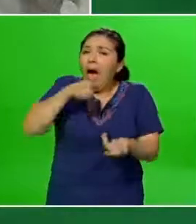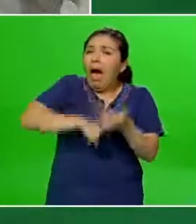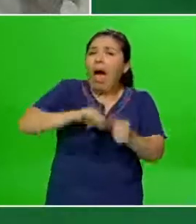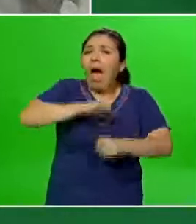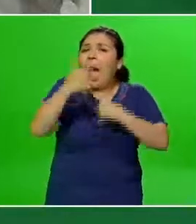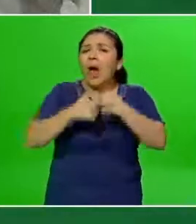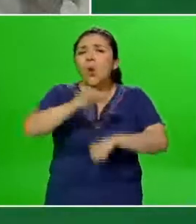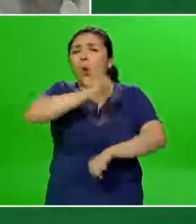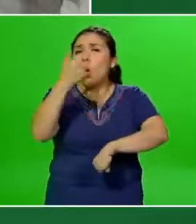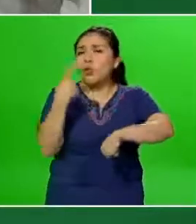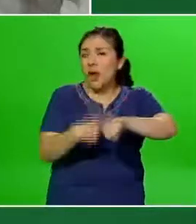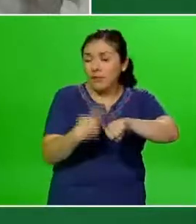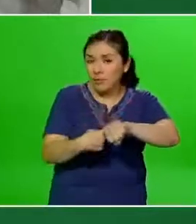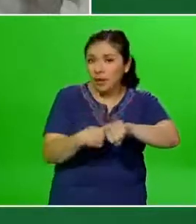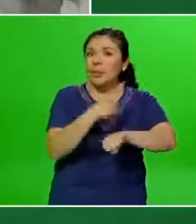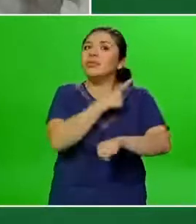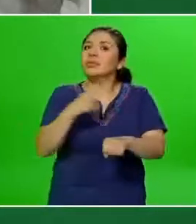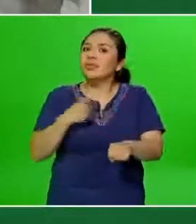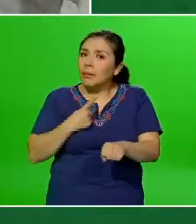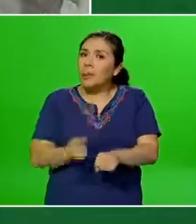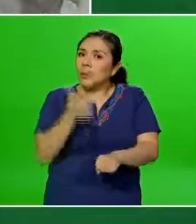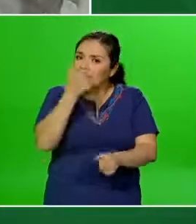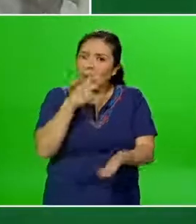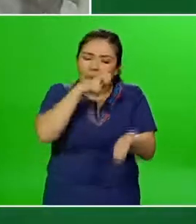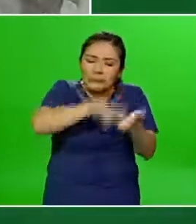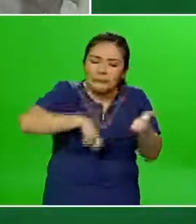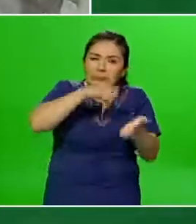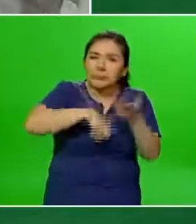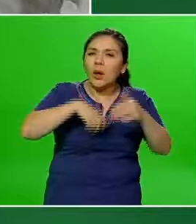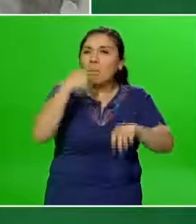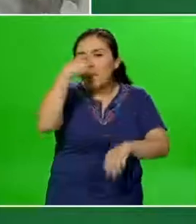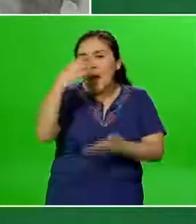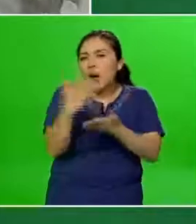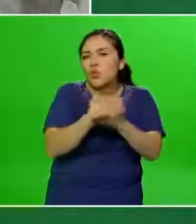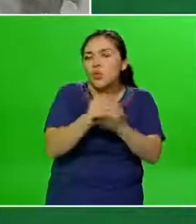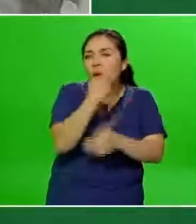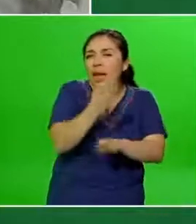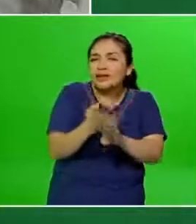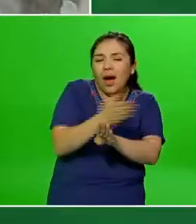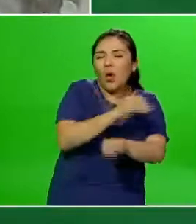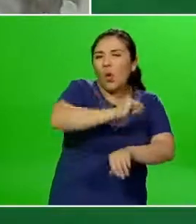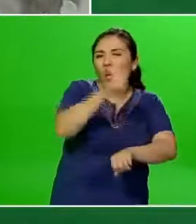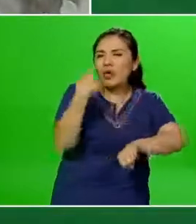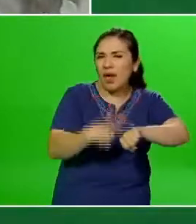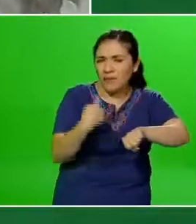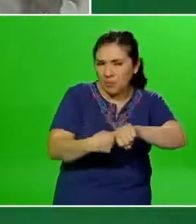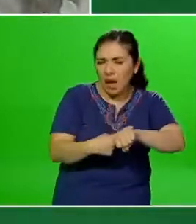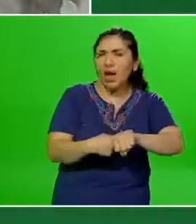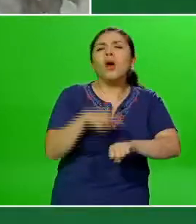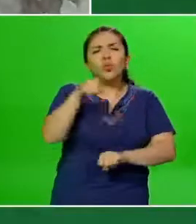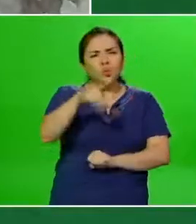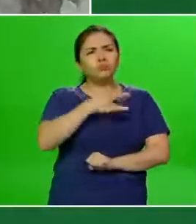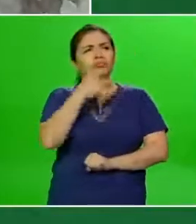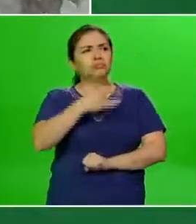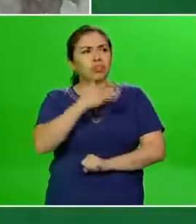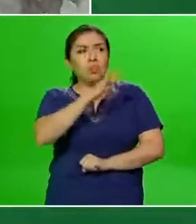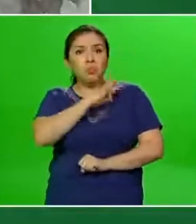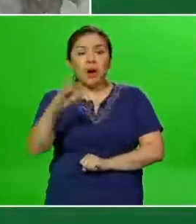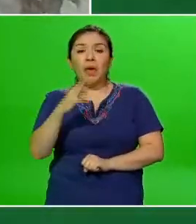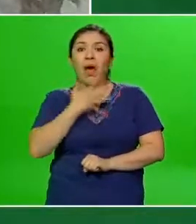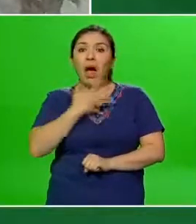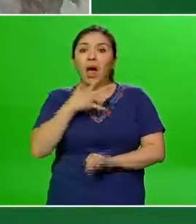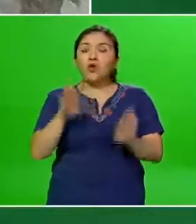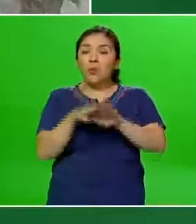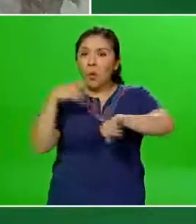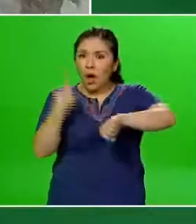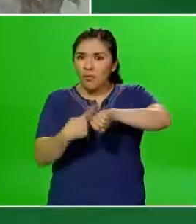comorbilidad, trabajar en nuestra comorbilidad, sobre todo el conocer que existen comorbilidades que pueden agravar la parte